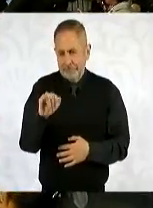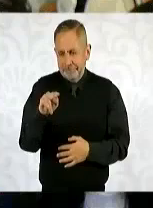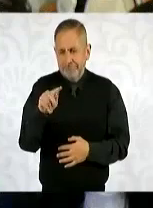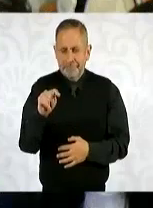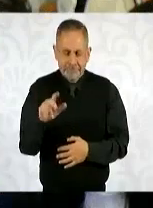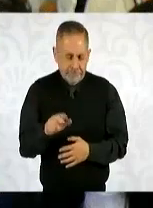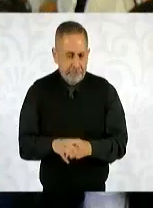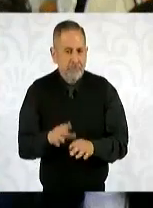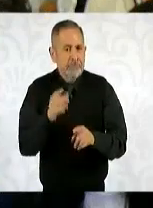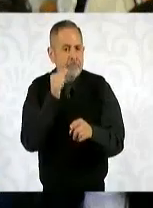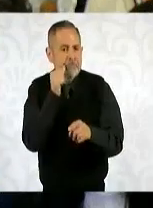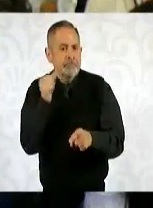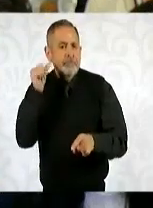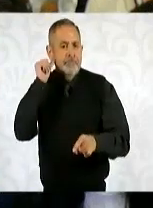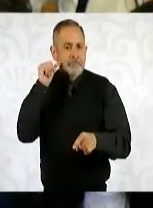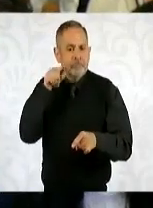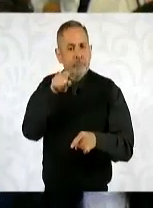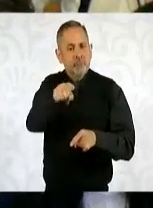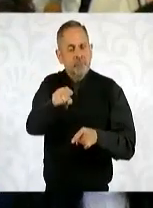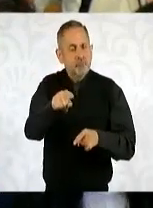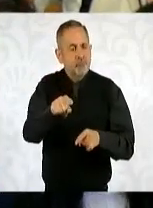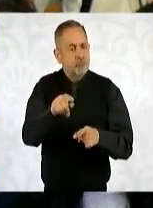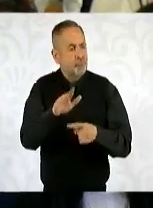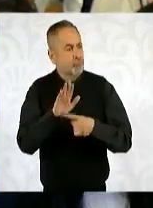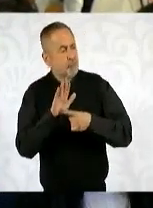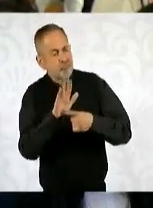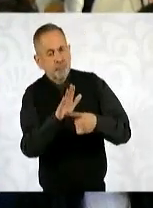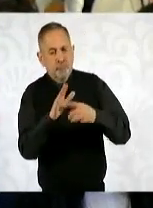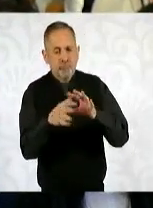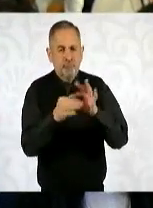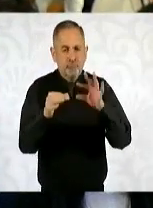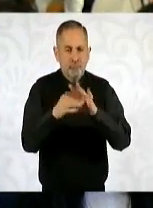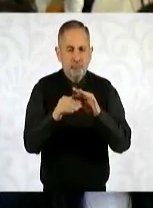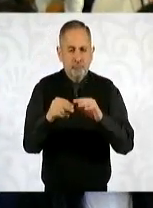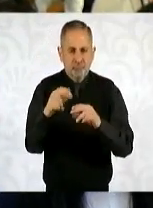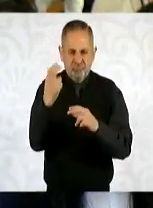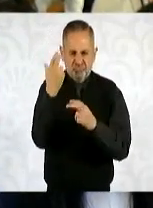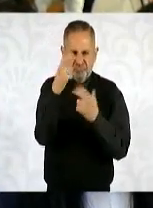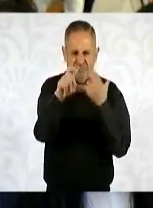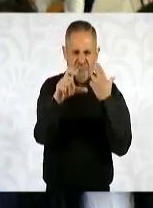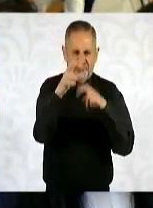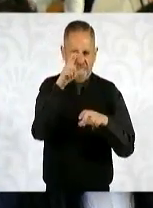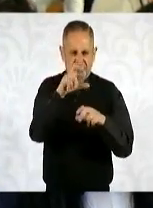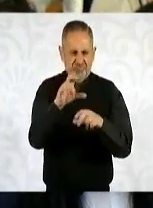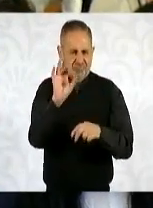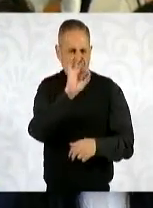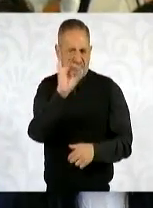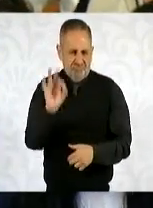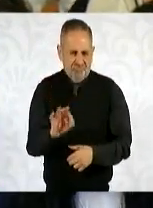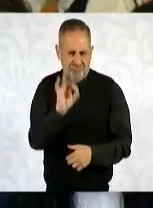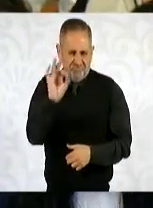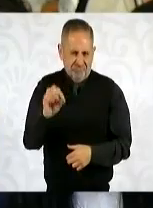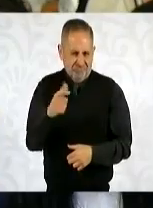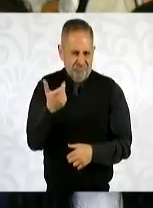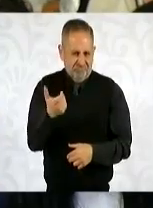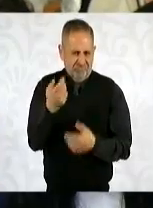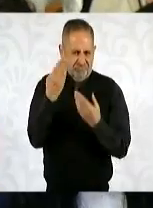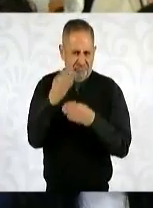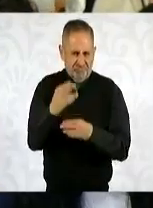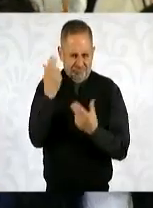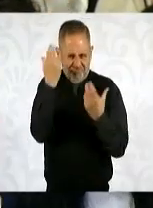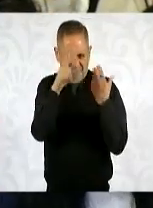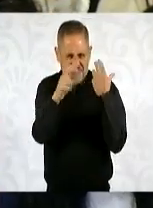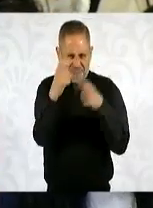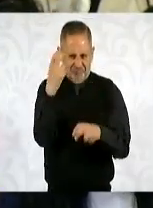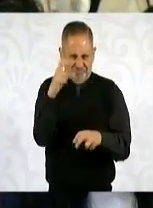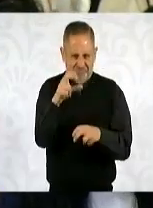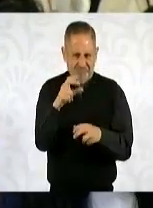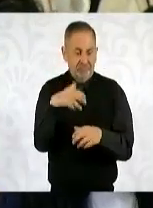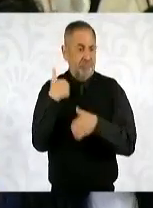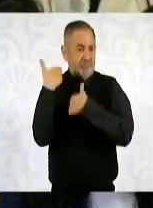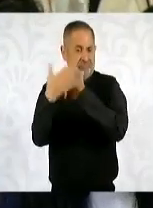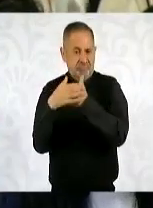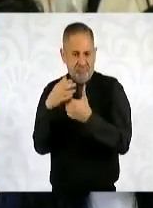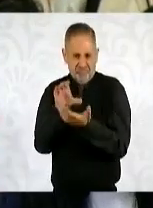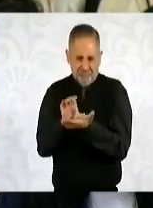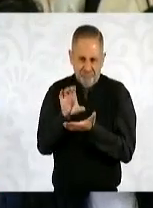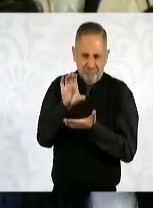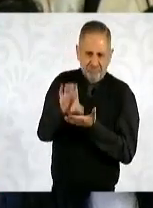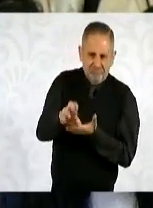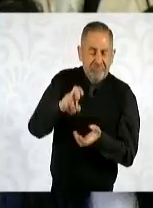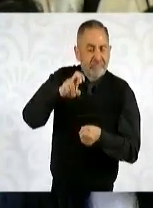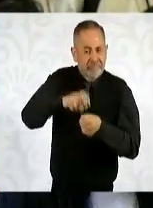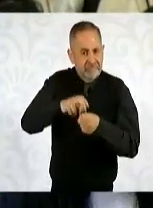día de ayer usted puso de ejemplo las inversiones que podrían realizarse, sobre todo en Cancún, a propósito de un